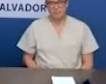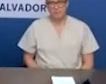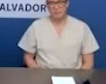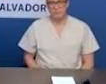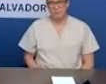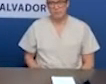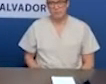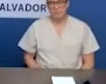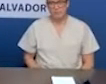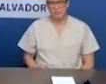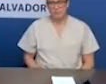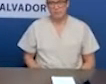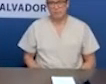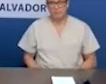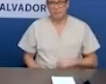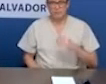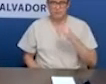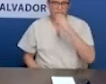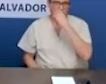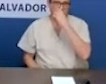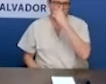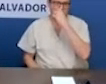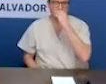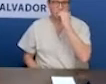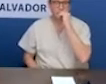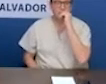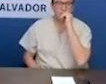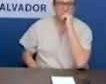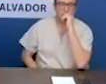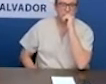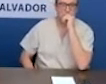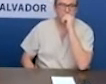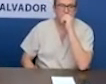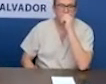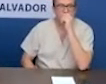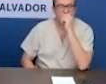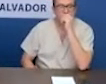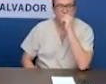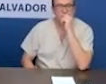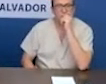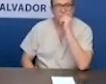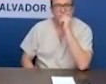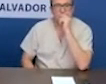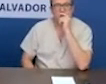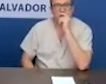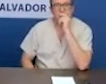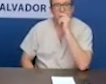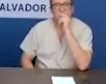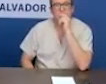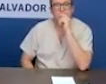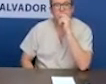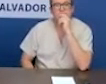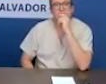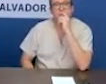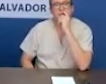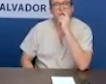Hay otra teoría también que habla de alteraciones en la vía del triptófano, que el triptófano es el precursor de la síntesis